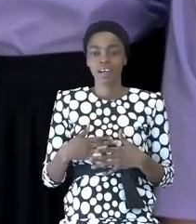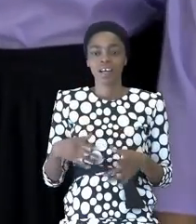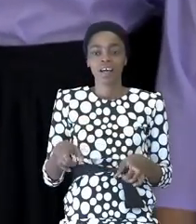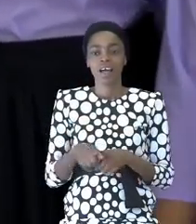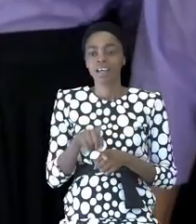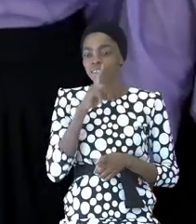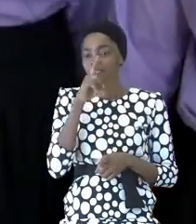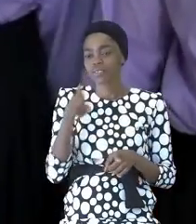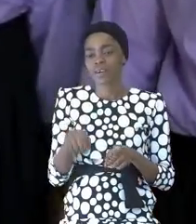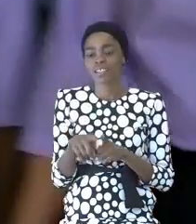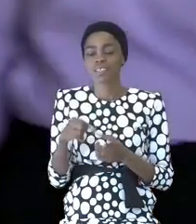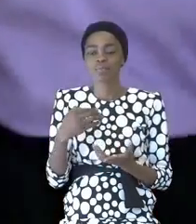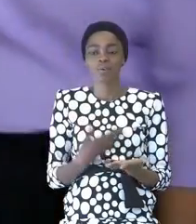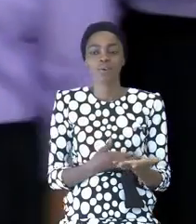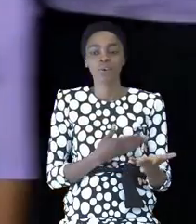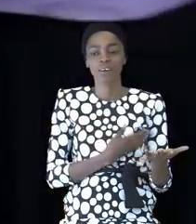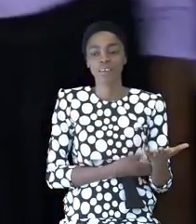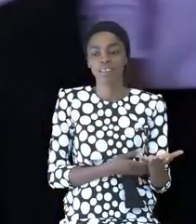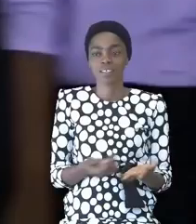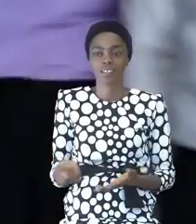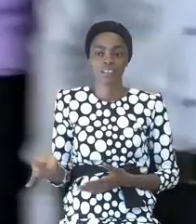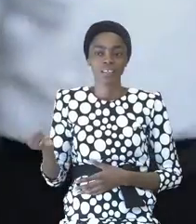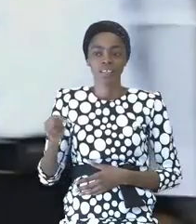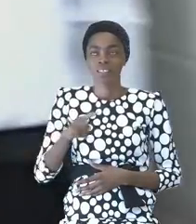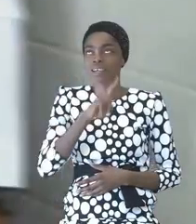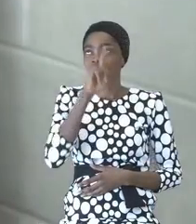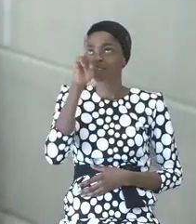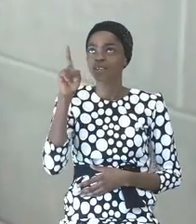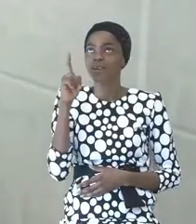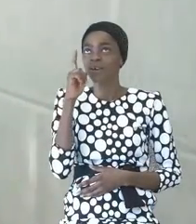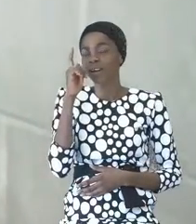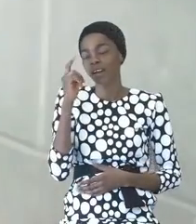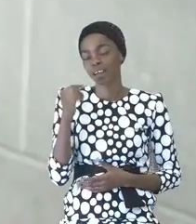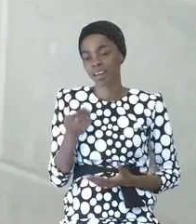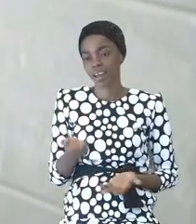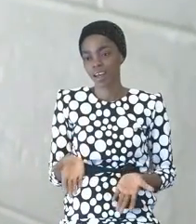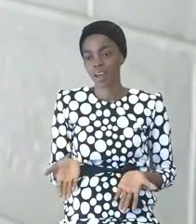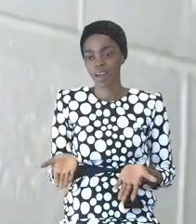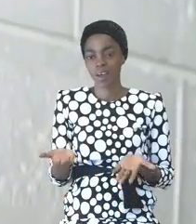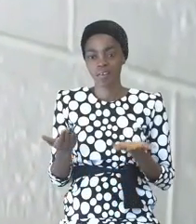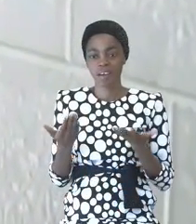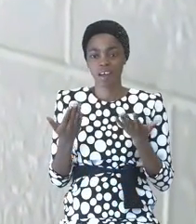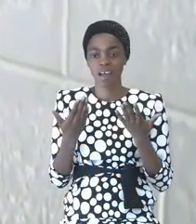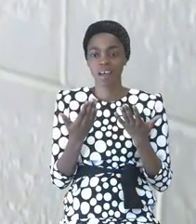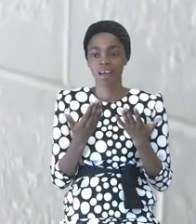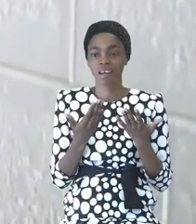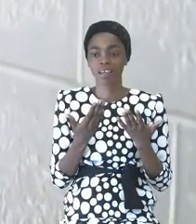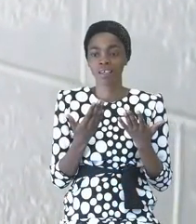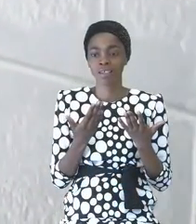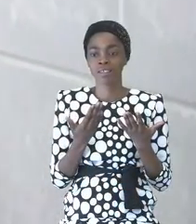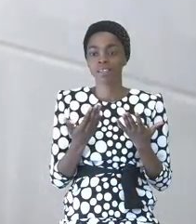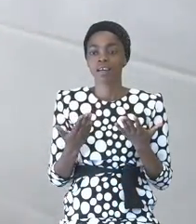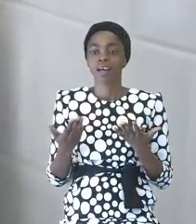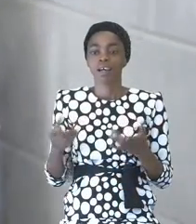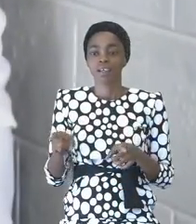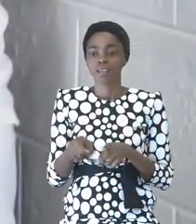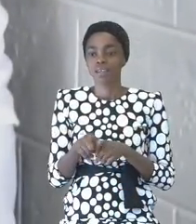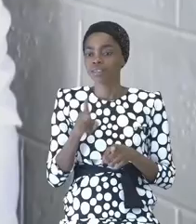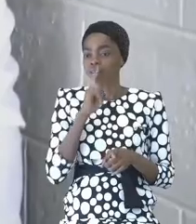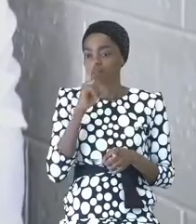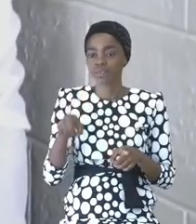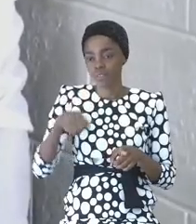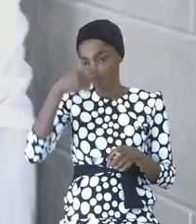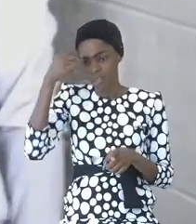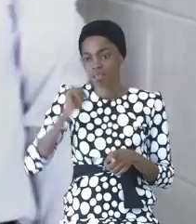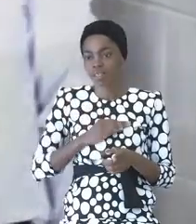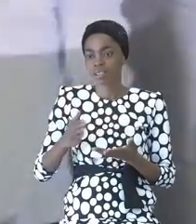tan cierto como la mañana se levanta el sol, tan cierto